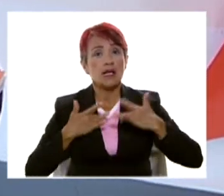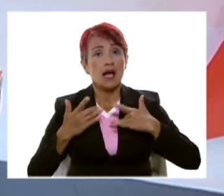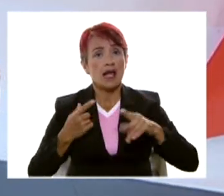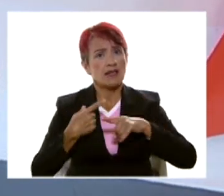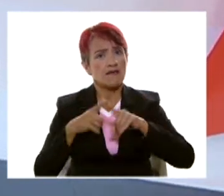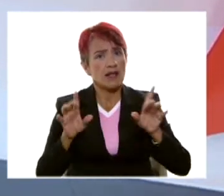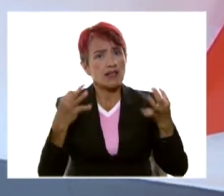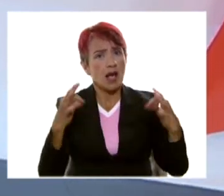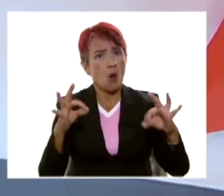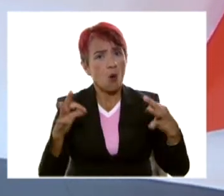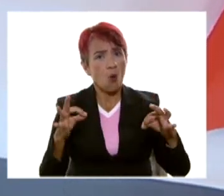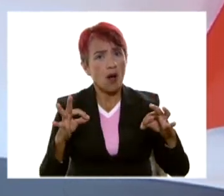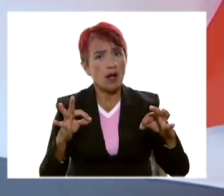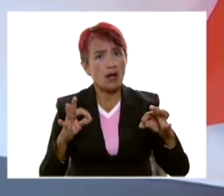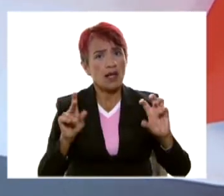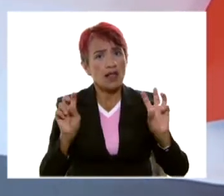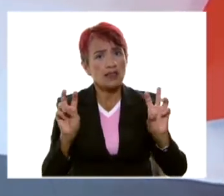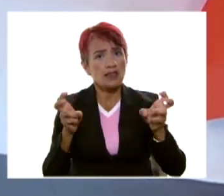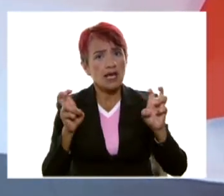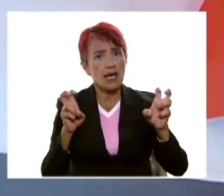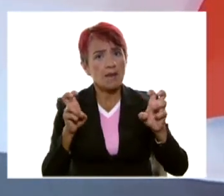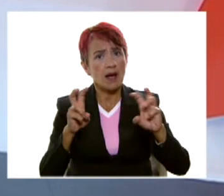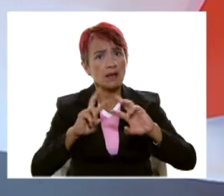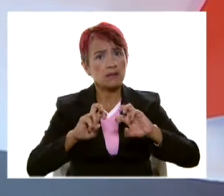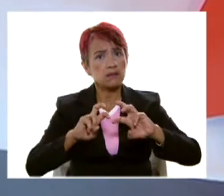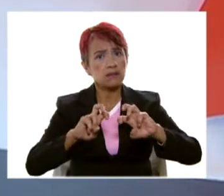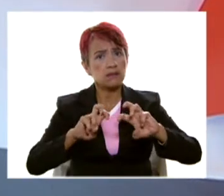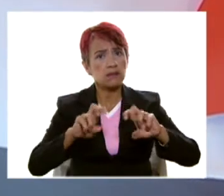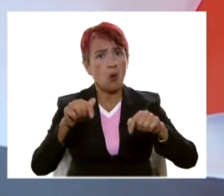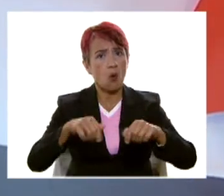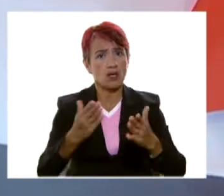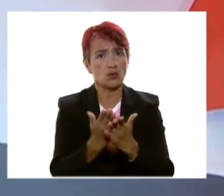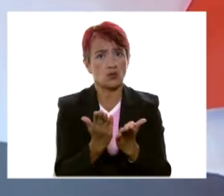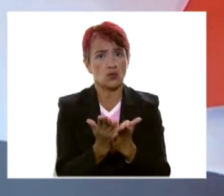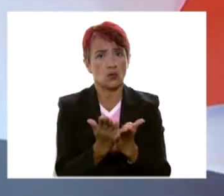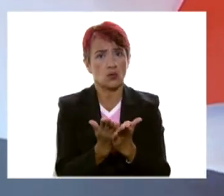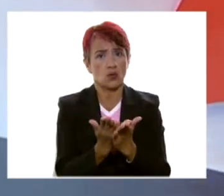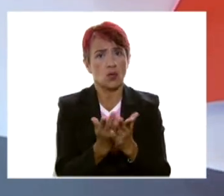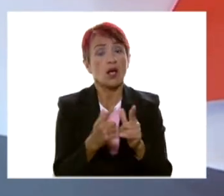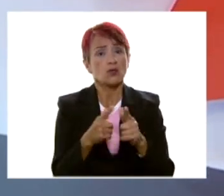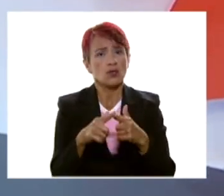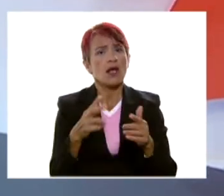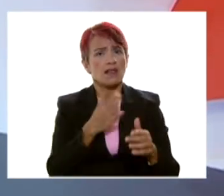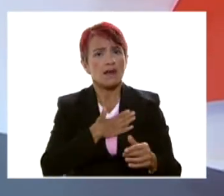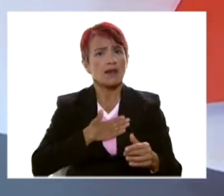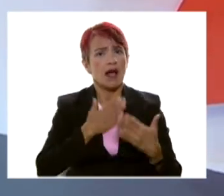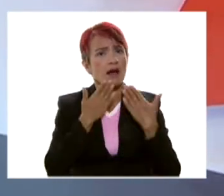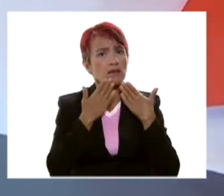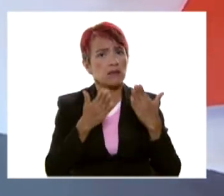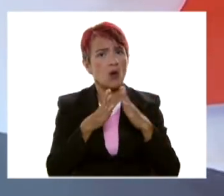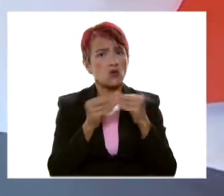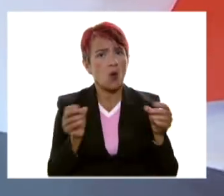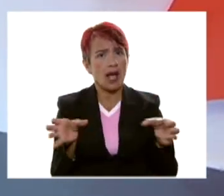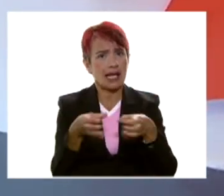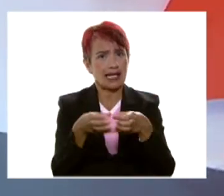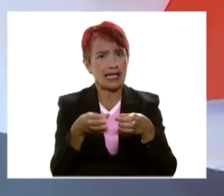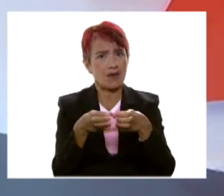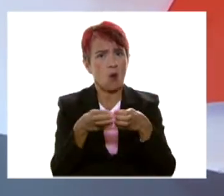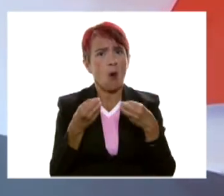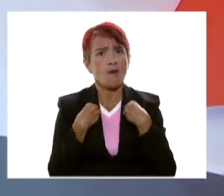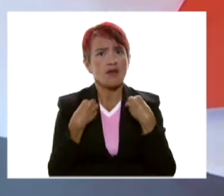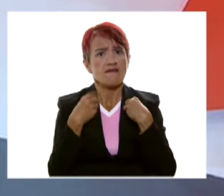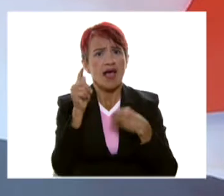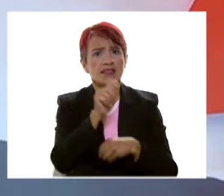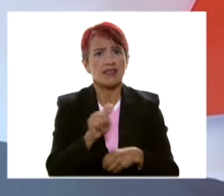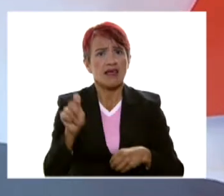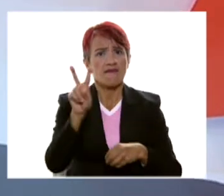páginas encontrarán textos referentes a los temas que vamos a estar estudiando el día de hoy. De verdad también debo agradecer a cada uno del equipo de Vive TV por hacer